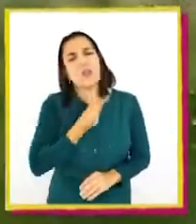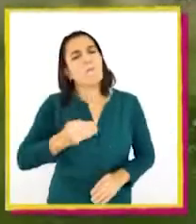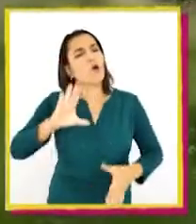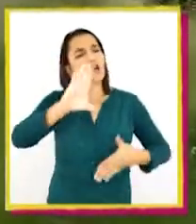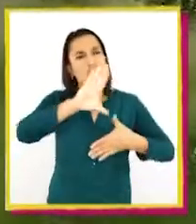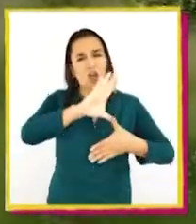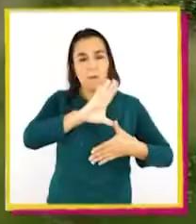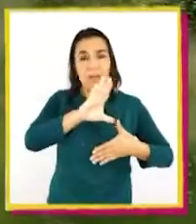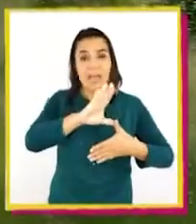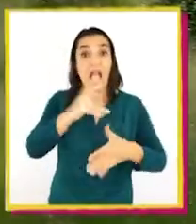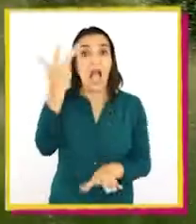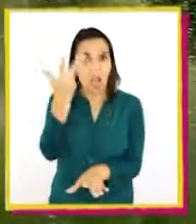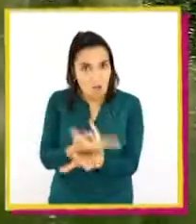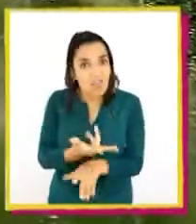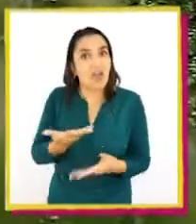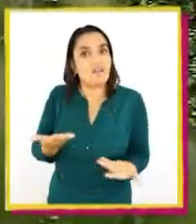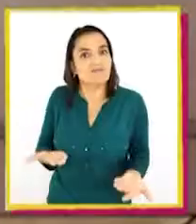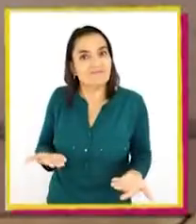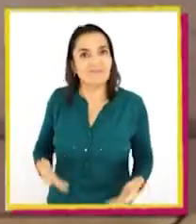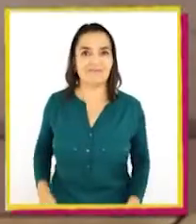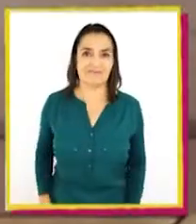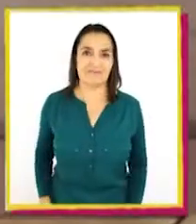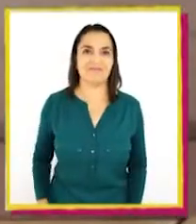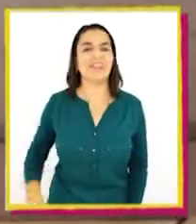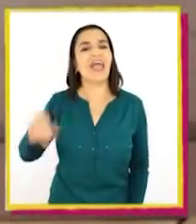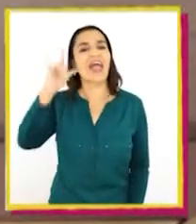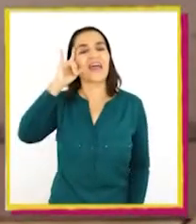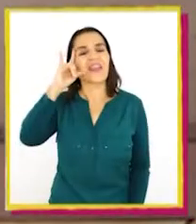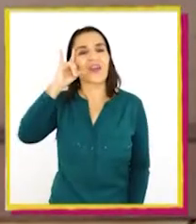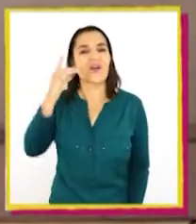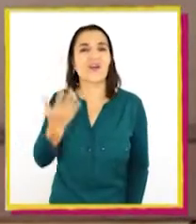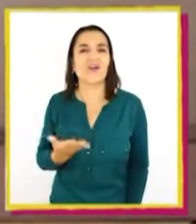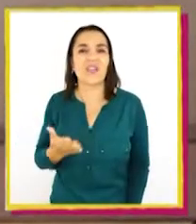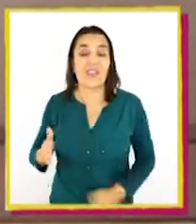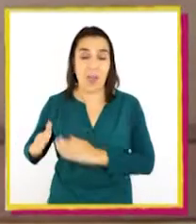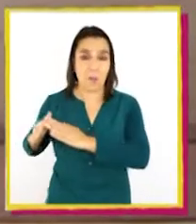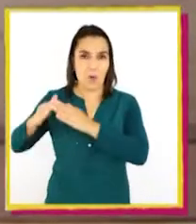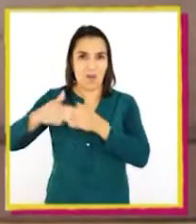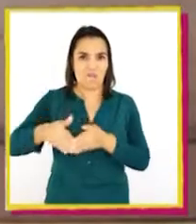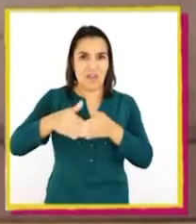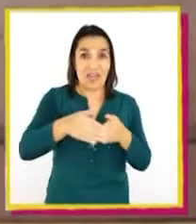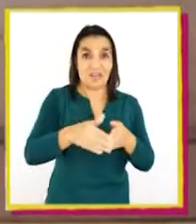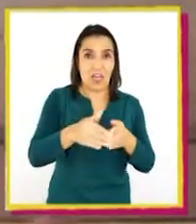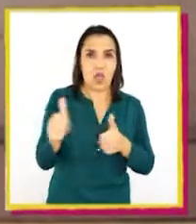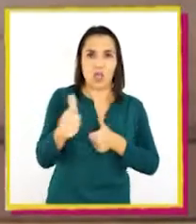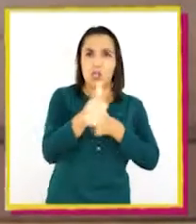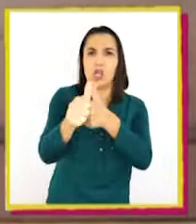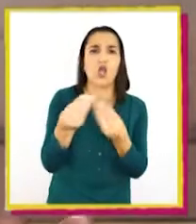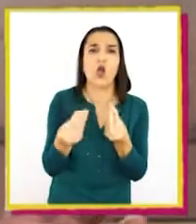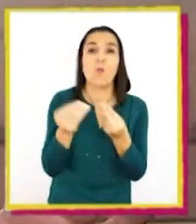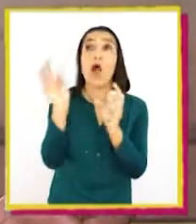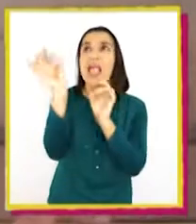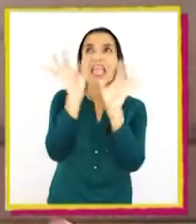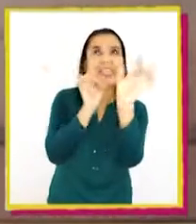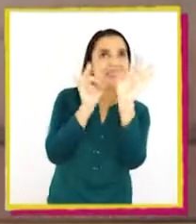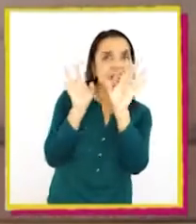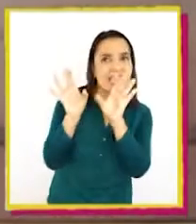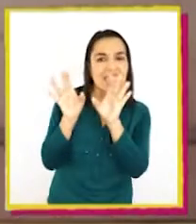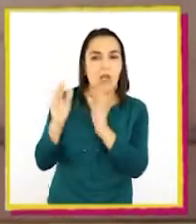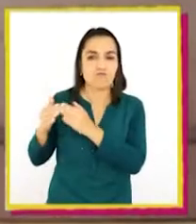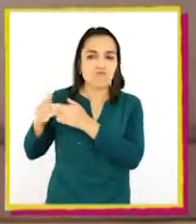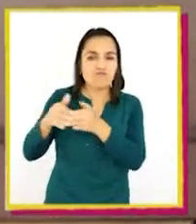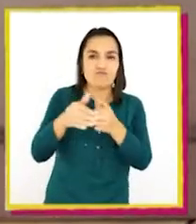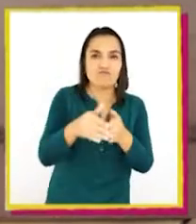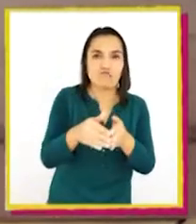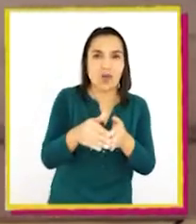continente de América existía. Recordemos que se trataba de navegantes que se guiaban por las estrellas, solo que